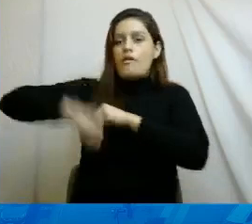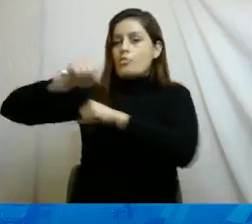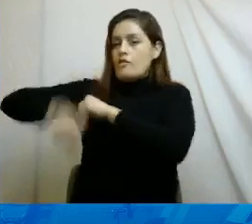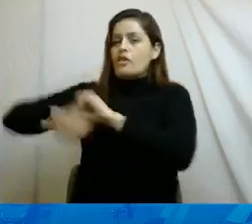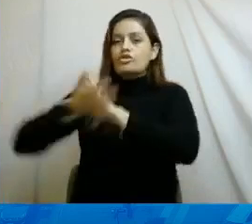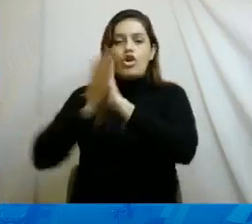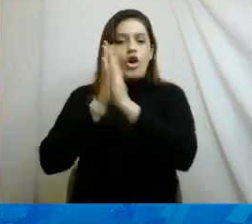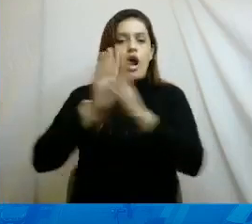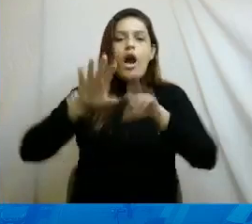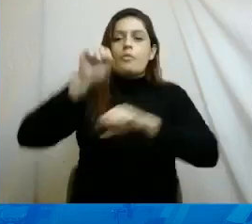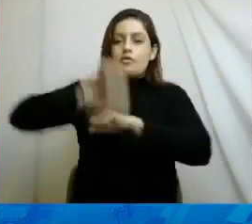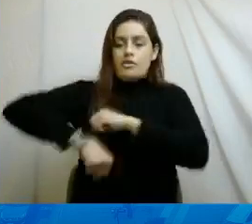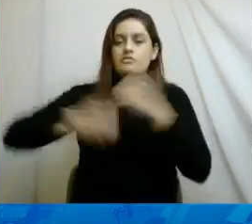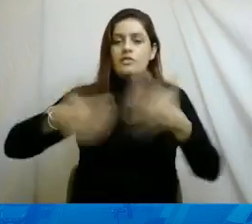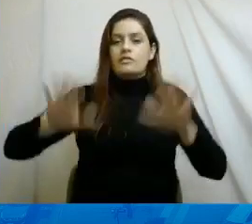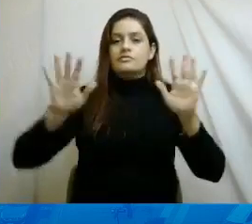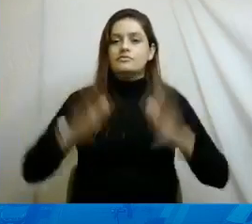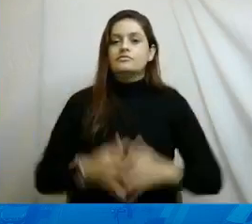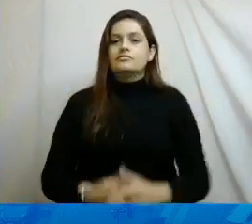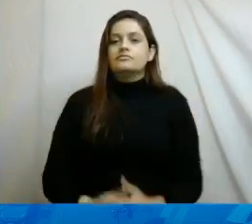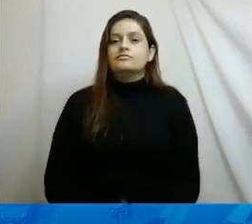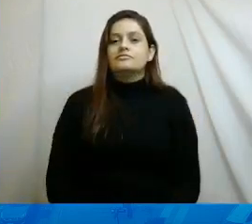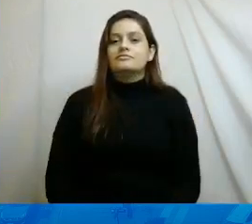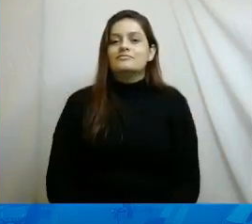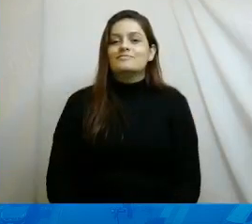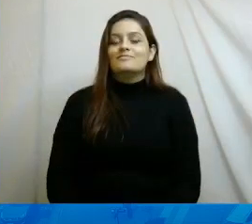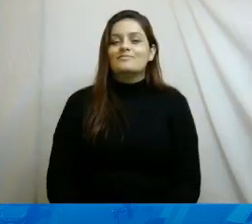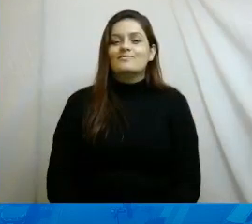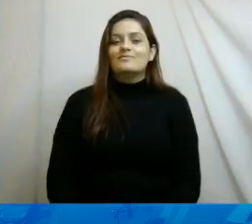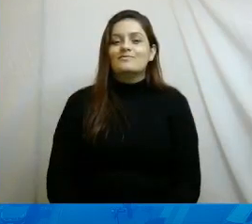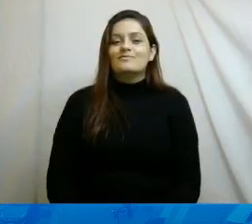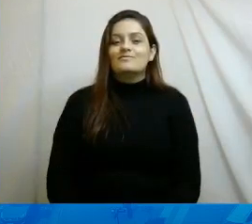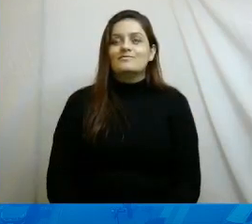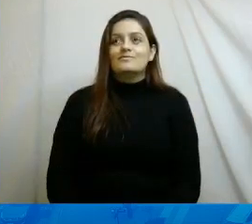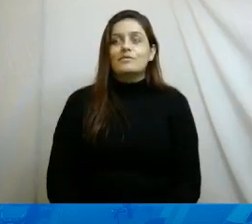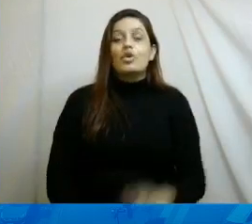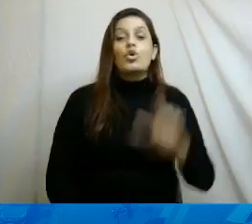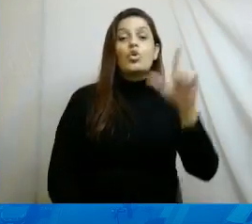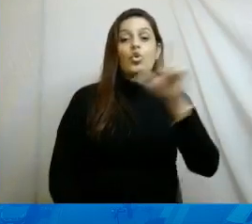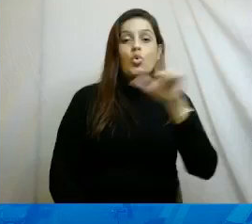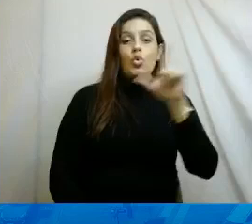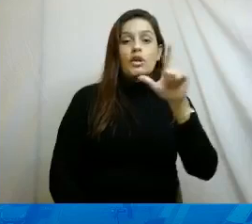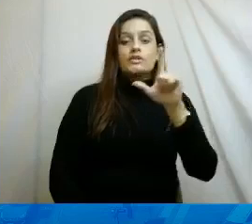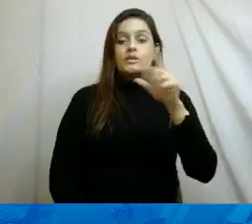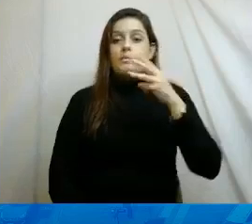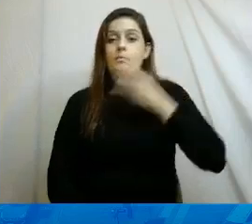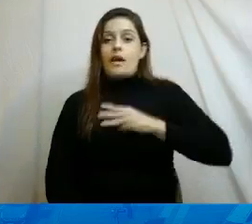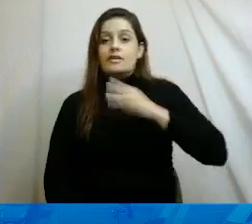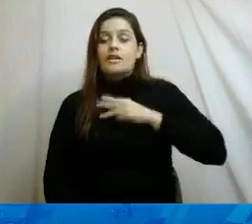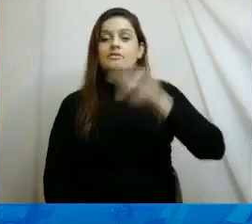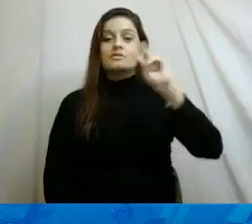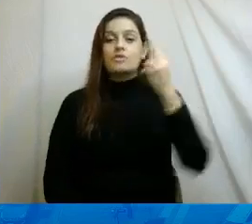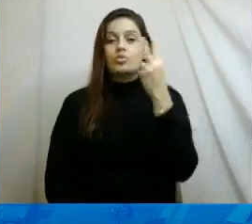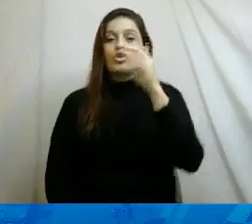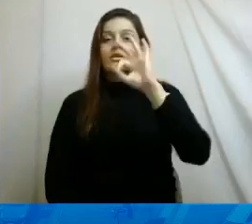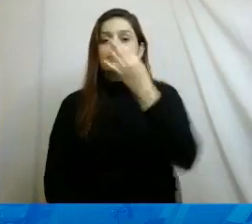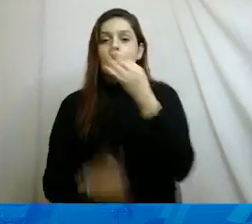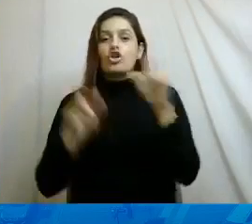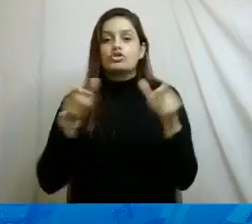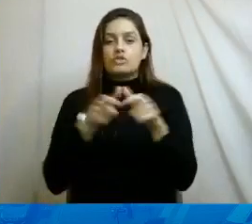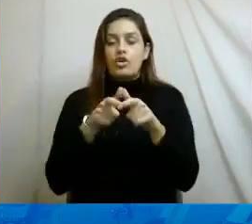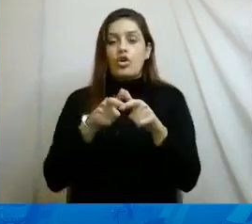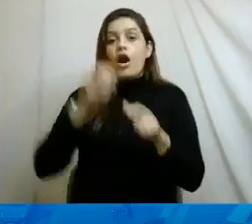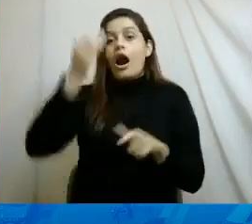gracias. Aprobado. Sí, lo doy como aprobado. Aprobado el lunes y martes el segundo y tercer consejo, y en